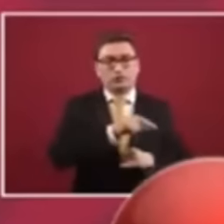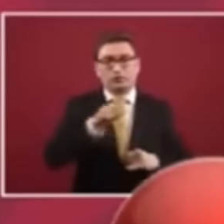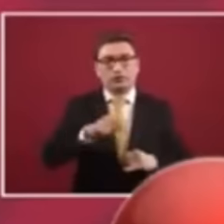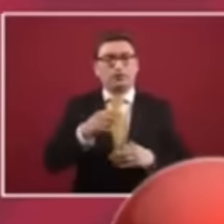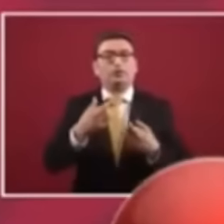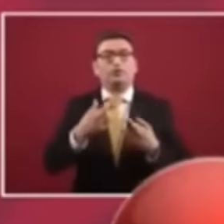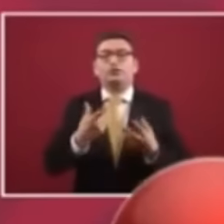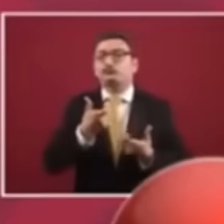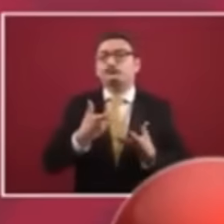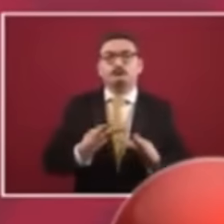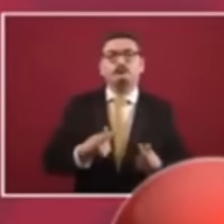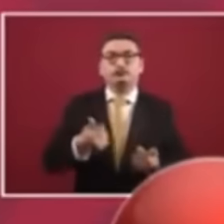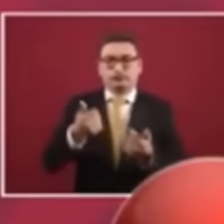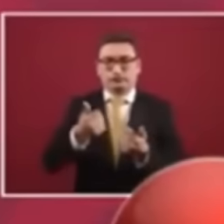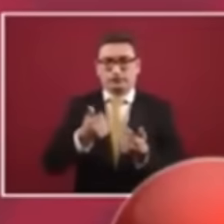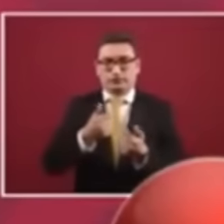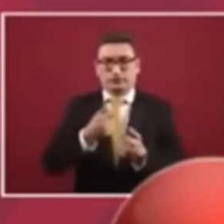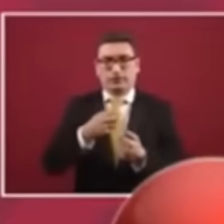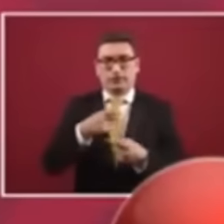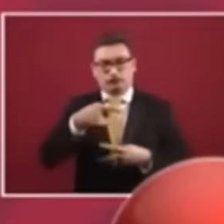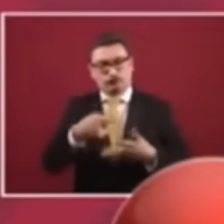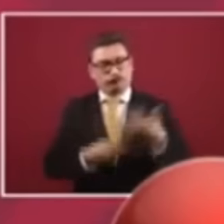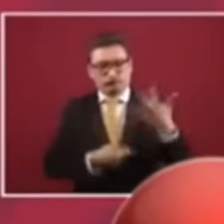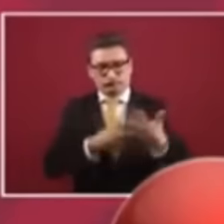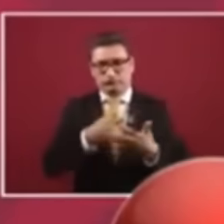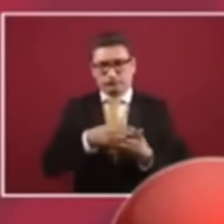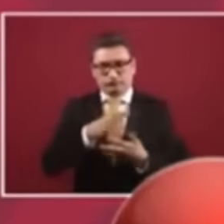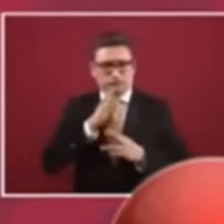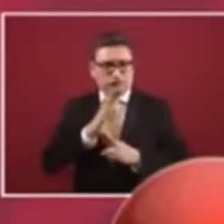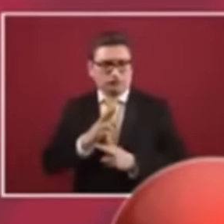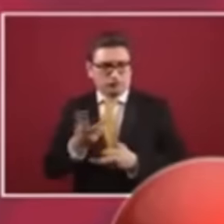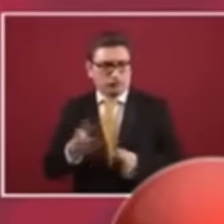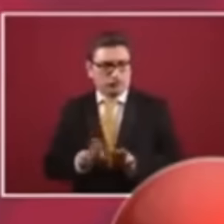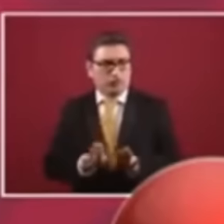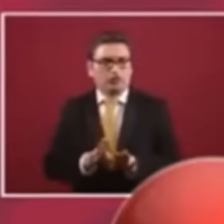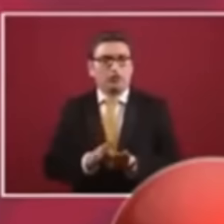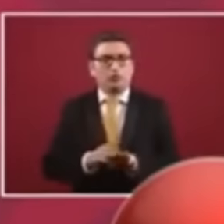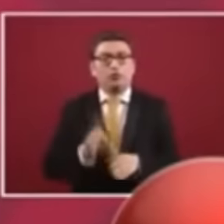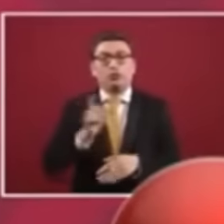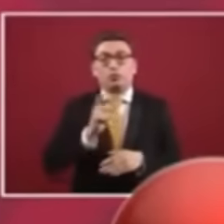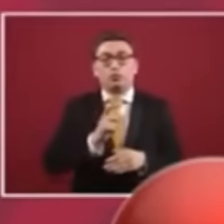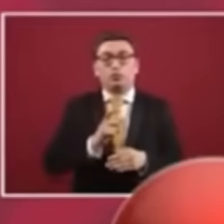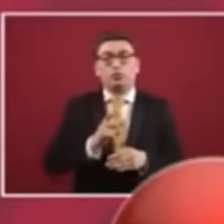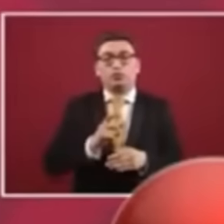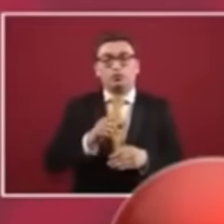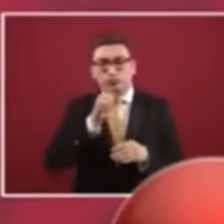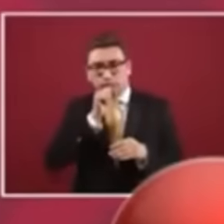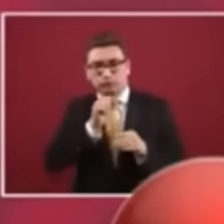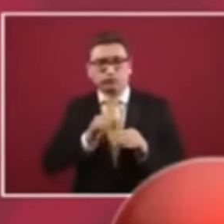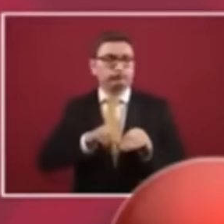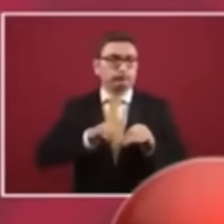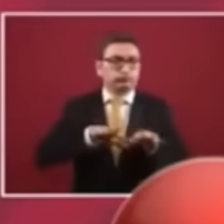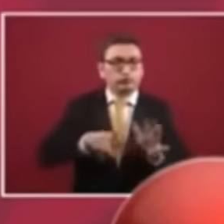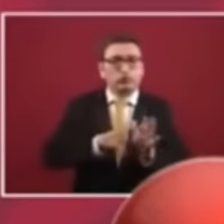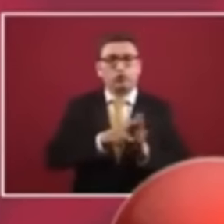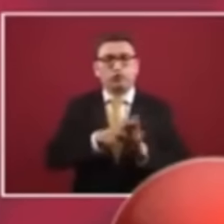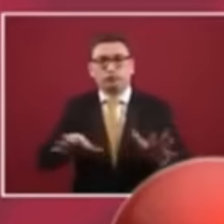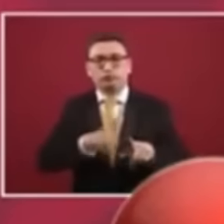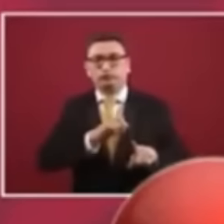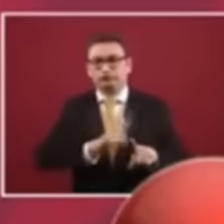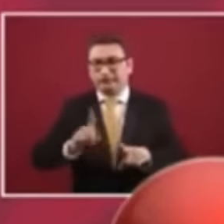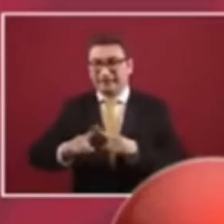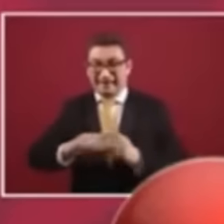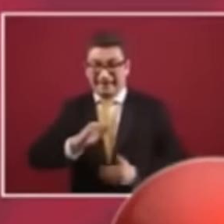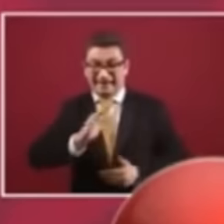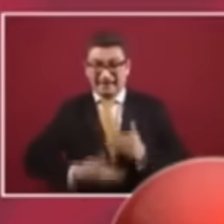hay las dependencias tienen que reportar el gasto de acuerdo al término de las campañas o de la publicidad que